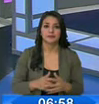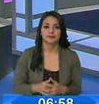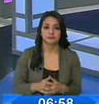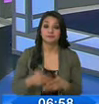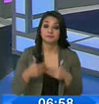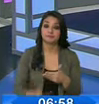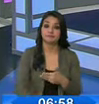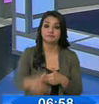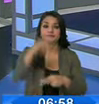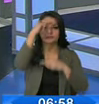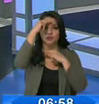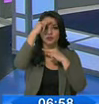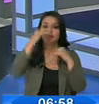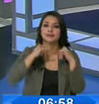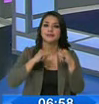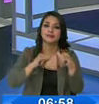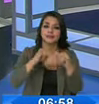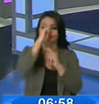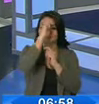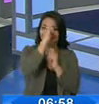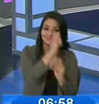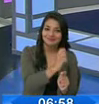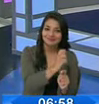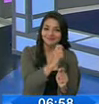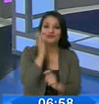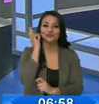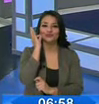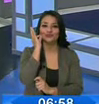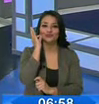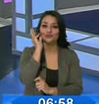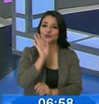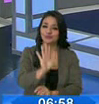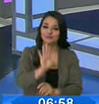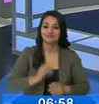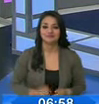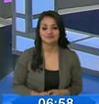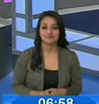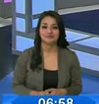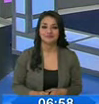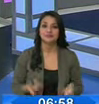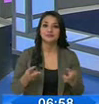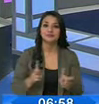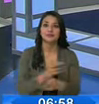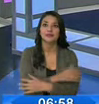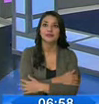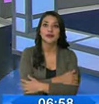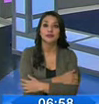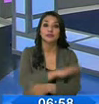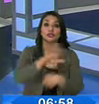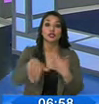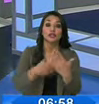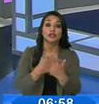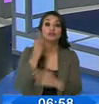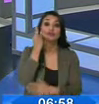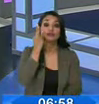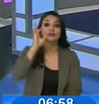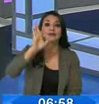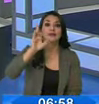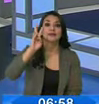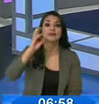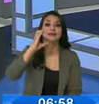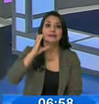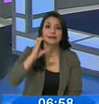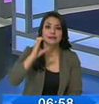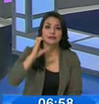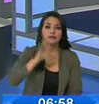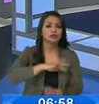este noticiero seguiremos dando el homenaje a ustedes, mujeres. Y sobre todo, mandar un abrazo a todas las mujeres de Televicentro, aquellas que